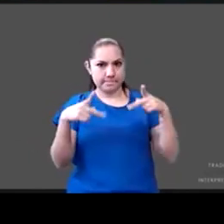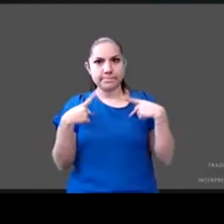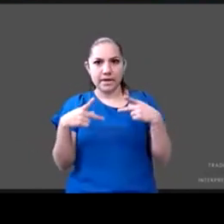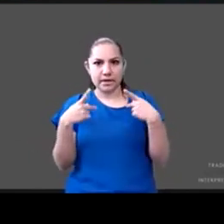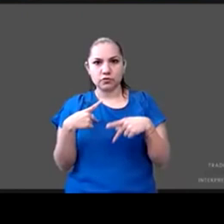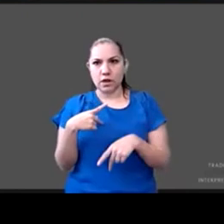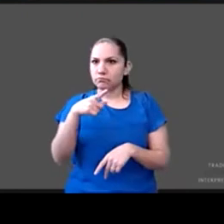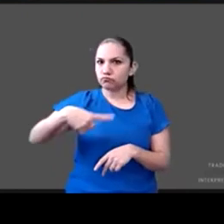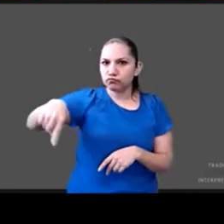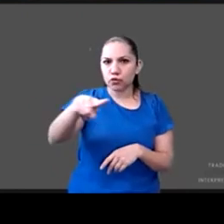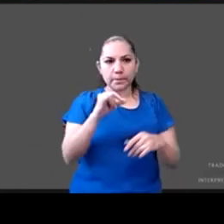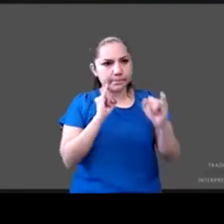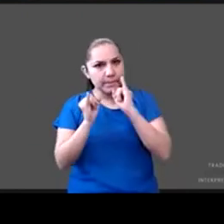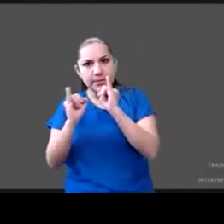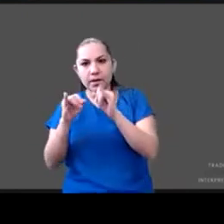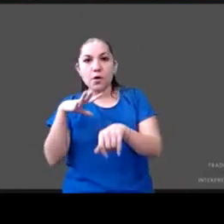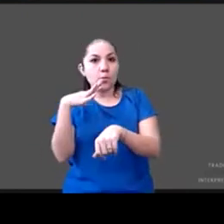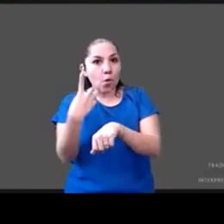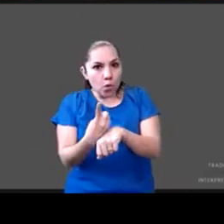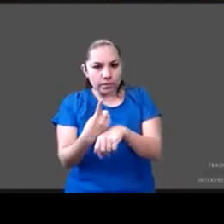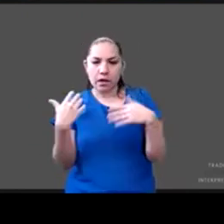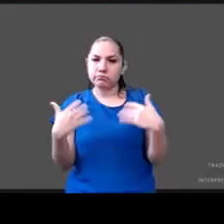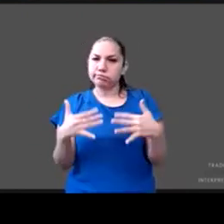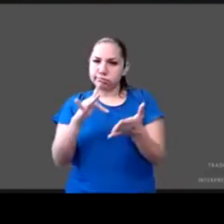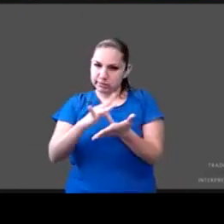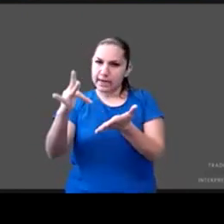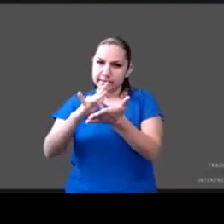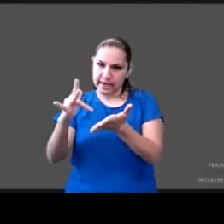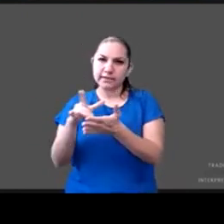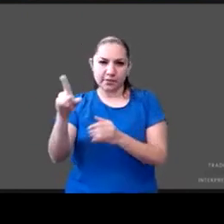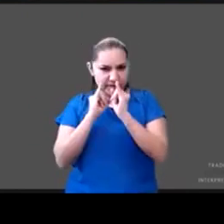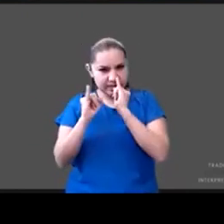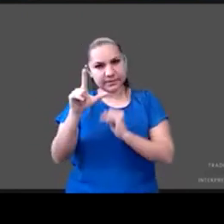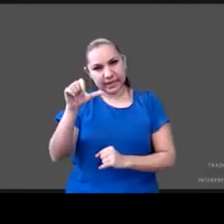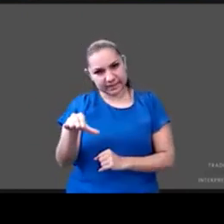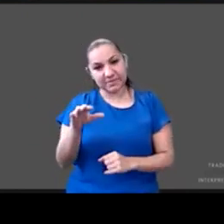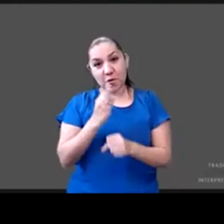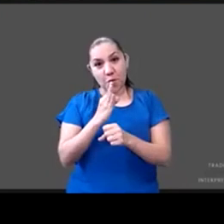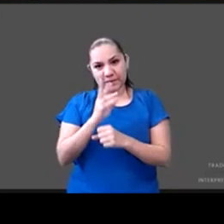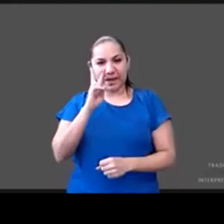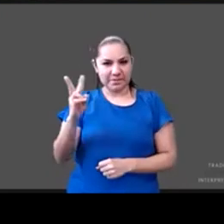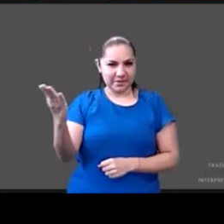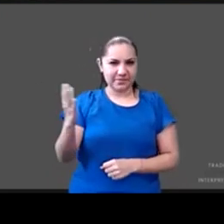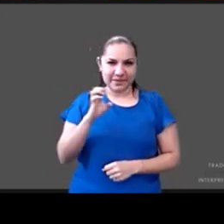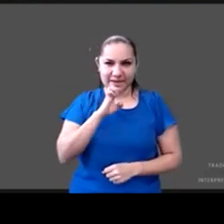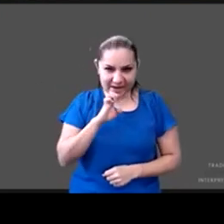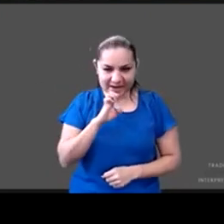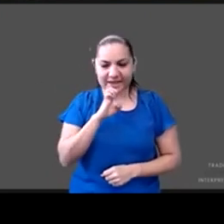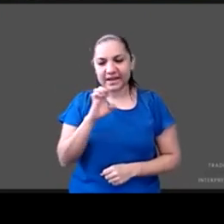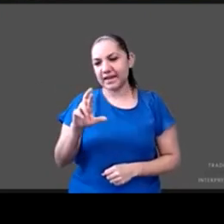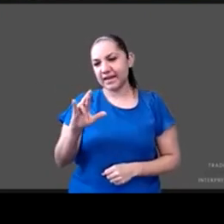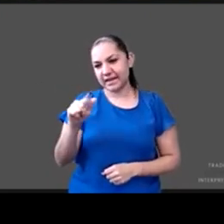sesiones de los intérpretes de lengua de señas mexicana, de Erika Ordóñez, a quien vemos en pantalla, de Noé Romero,